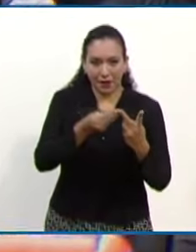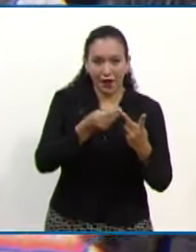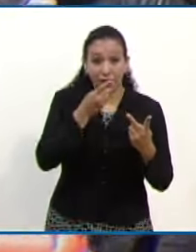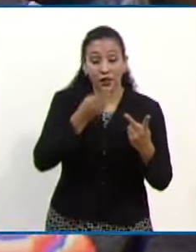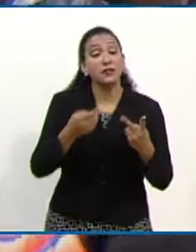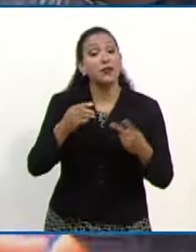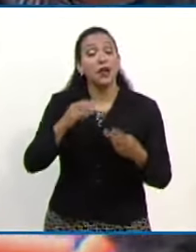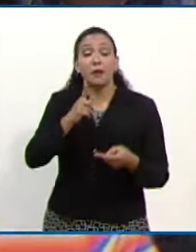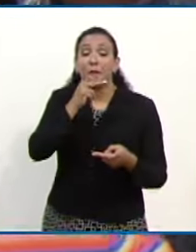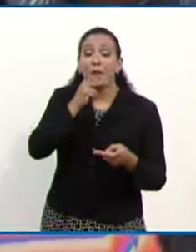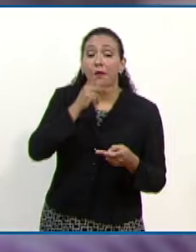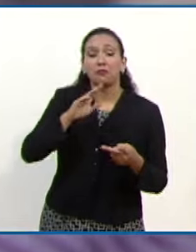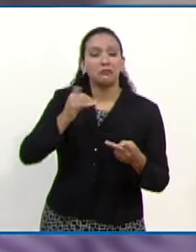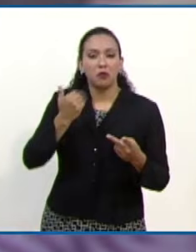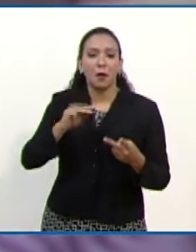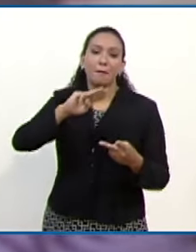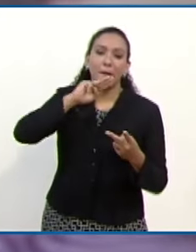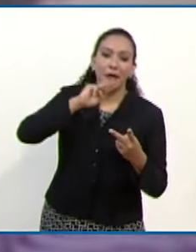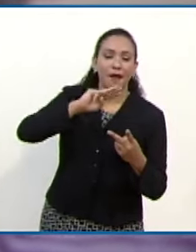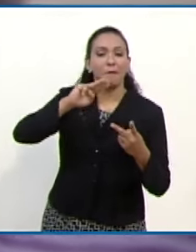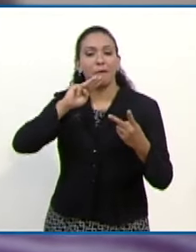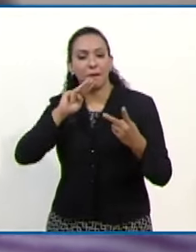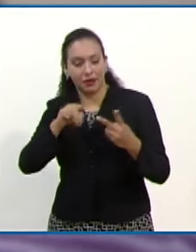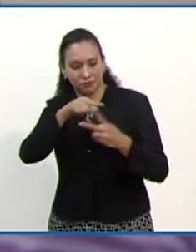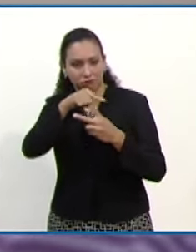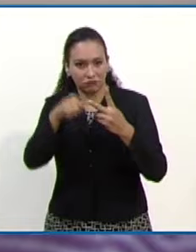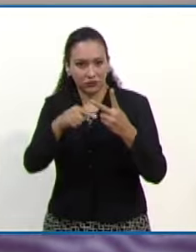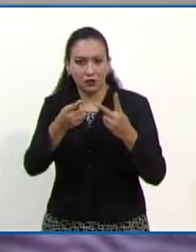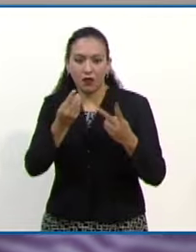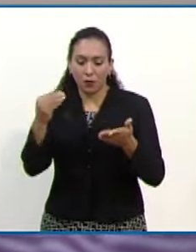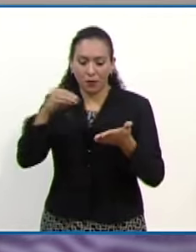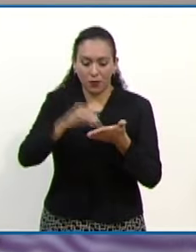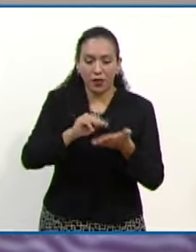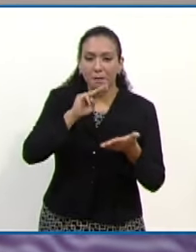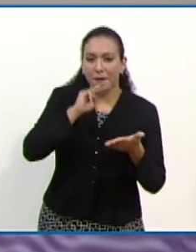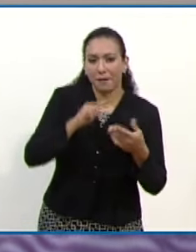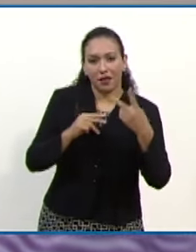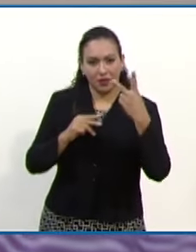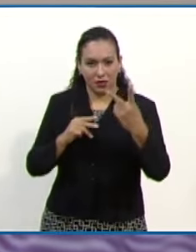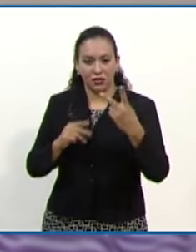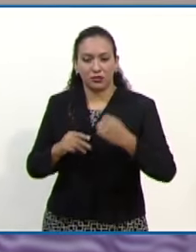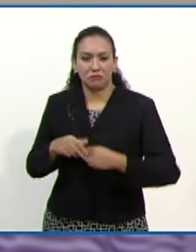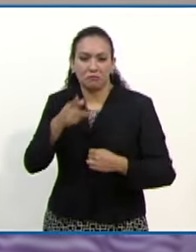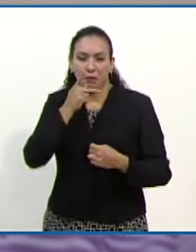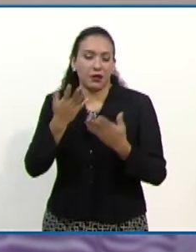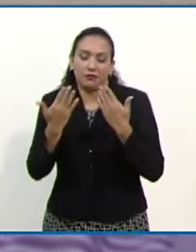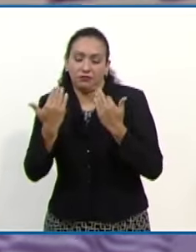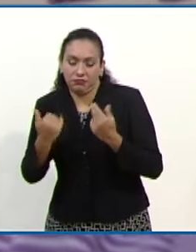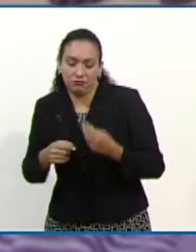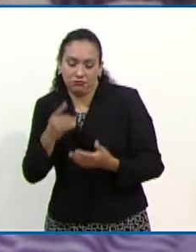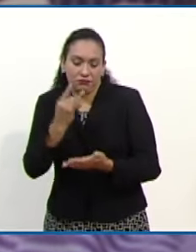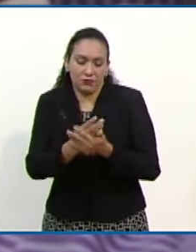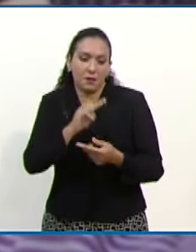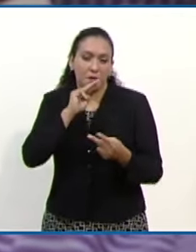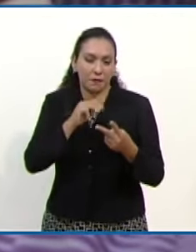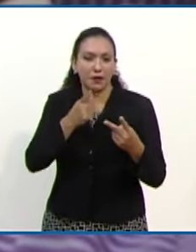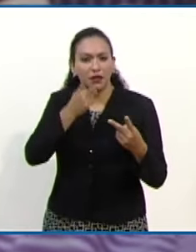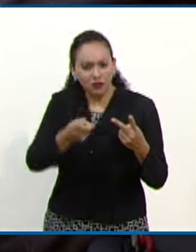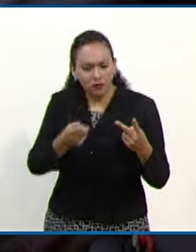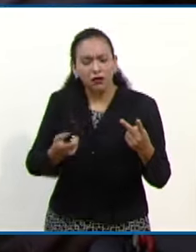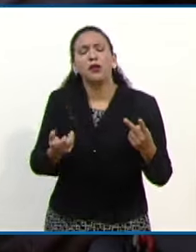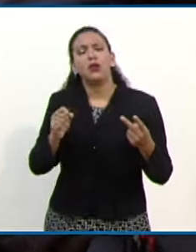ambas, petición que fue rechazada. Pues el artículo del Código Civil que protegía el derecho a la identidad y a la no filiación